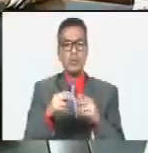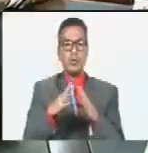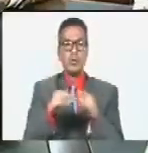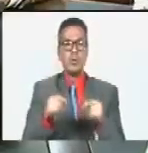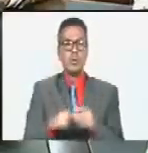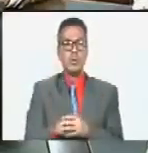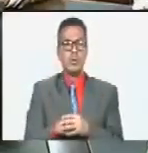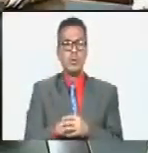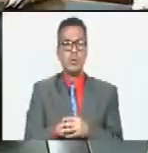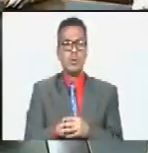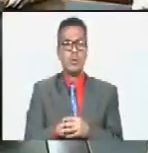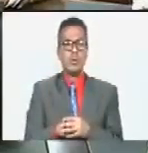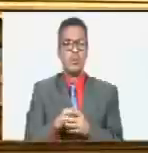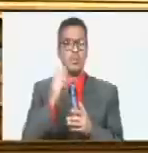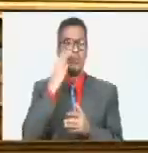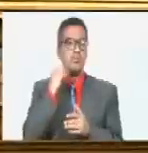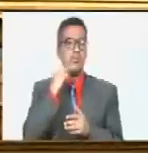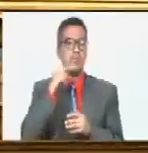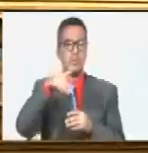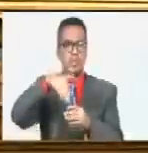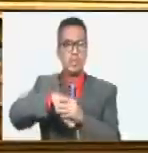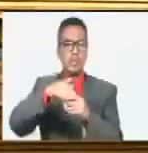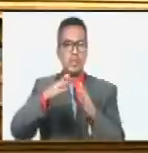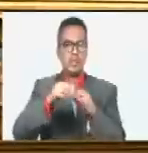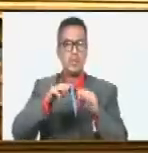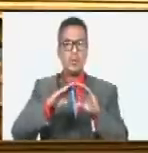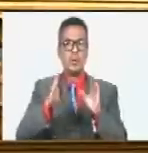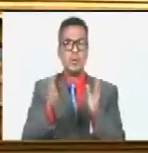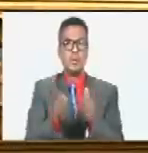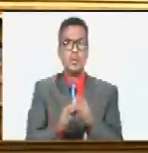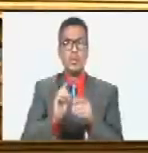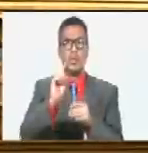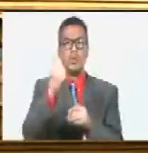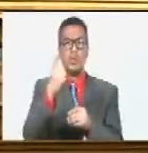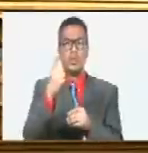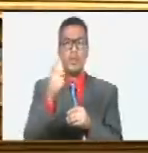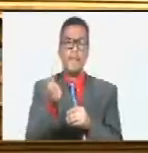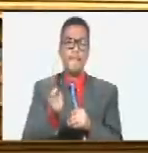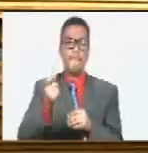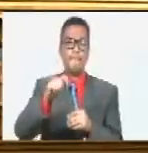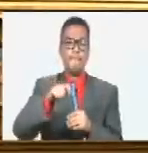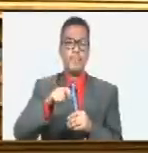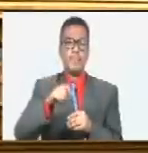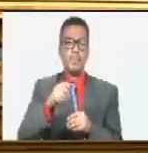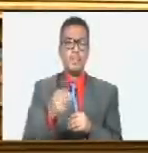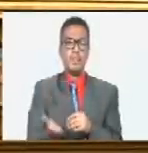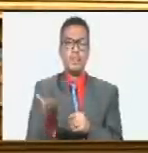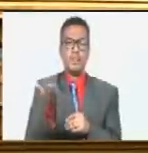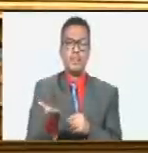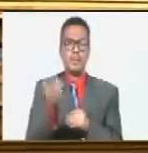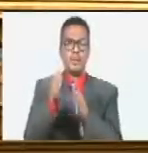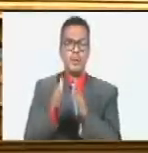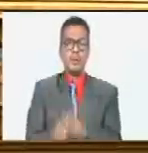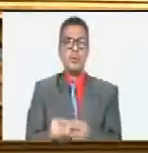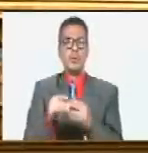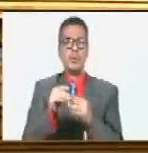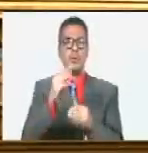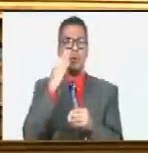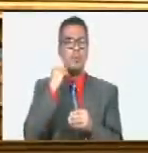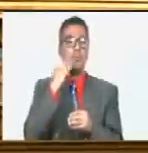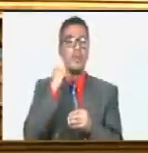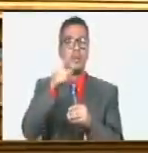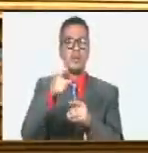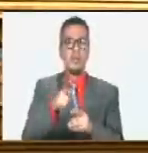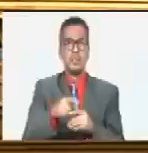los expertos electorales del planeta como una de las más importantes expertas en elecciones, y